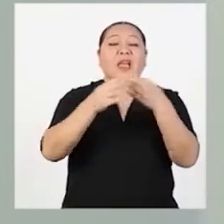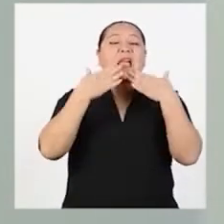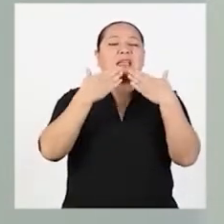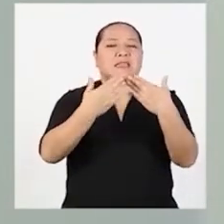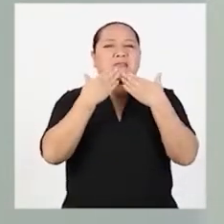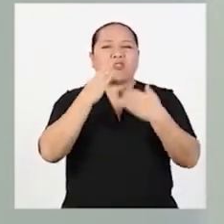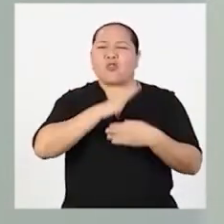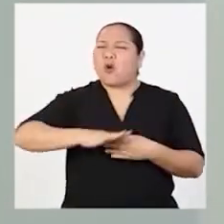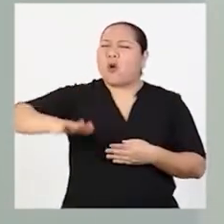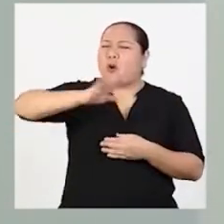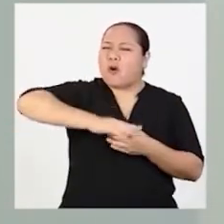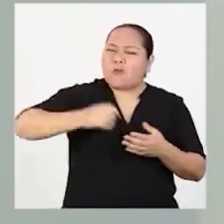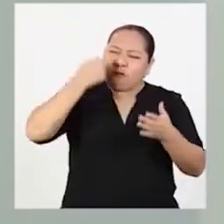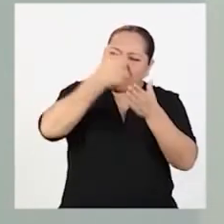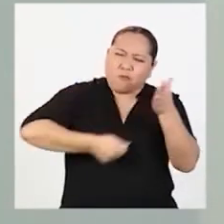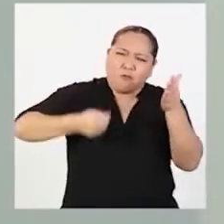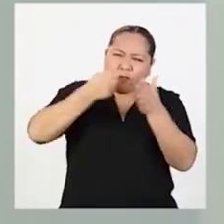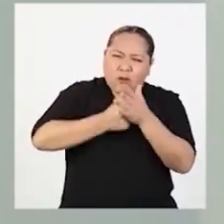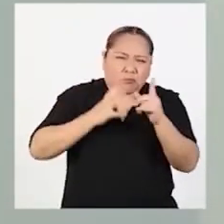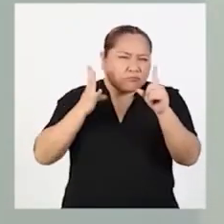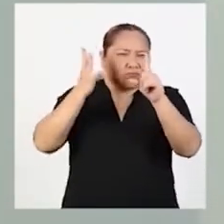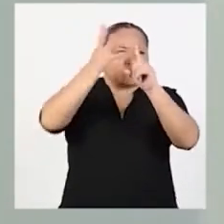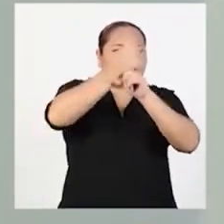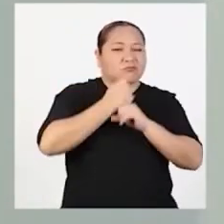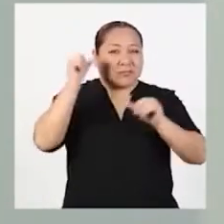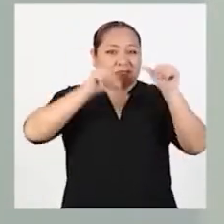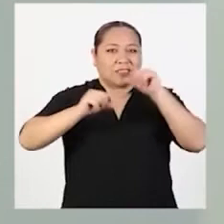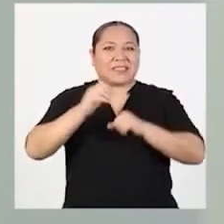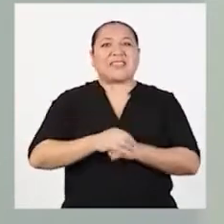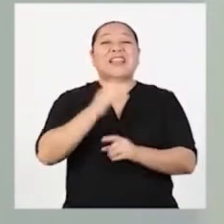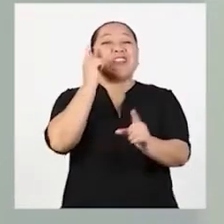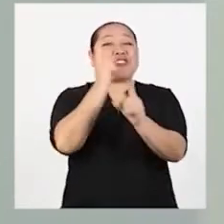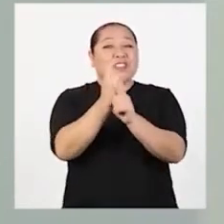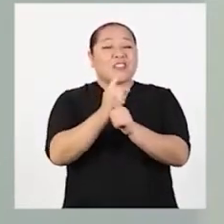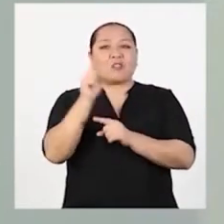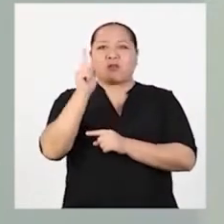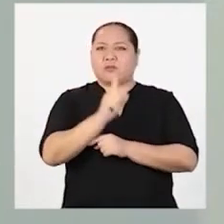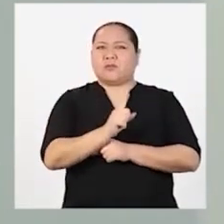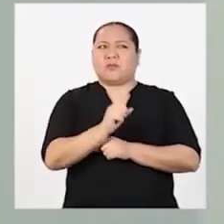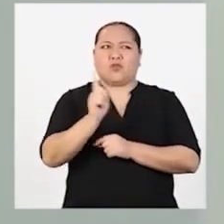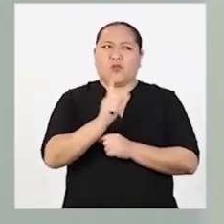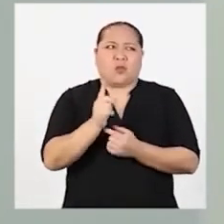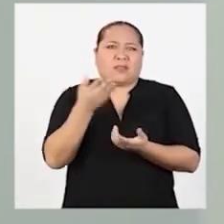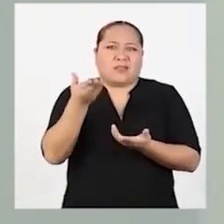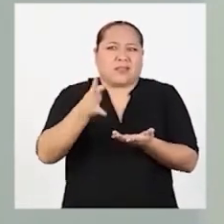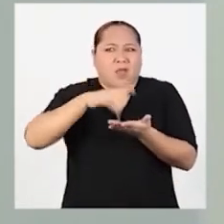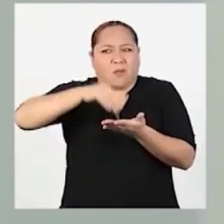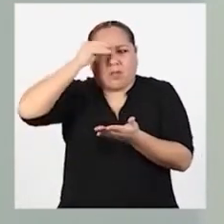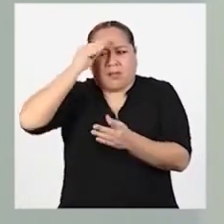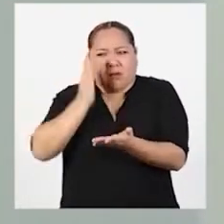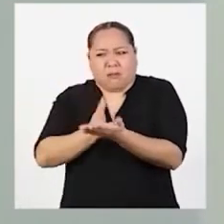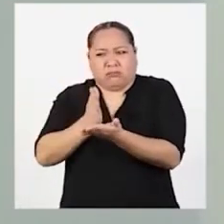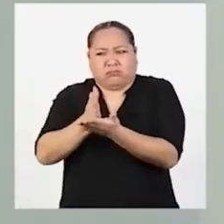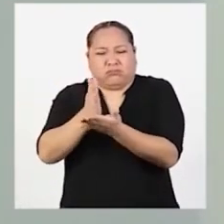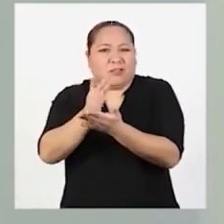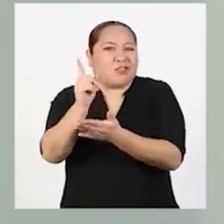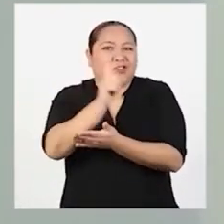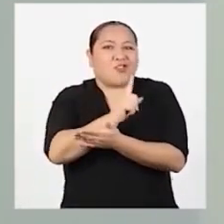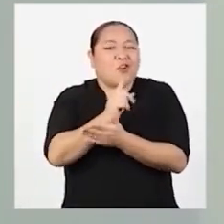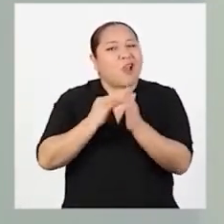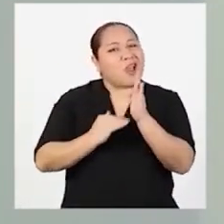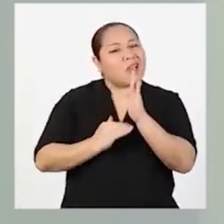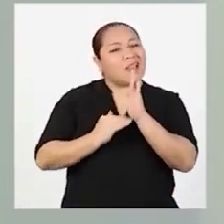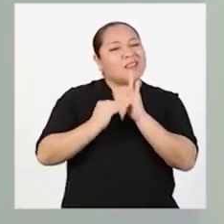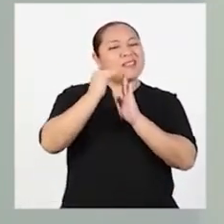por la investigación. Y eso está muy bien, porque ya vimos que todo ese conocimiento nos ayuda para una mejor convivencia entre los